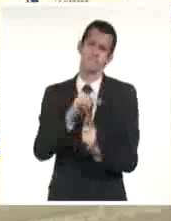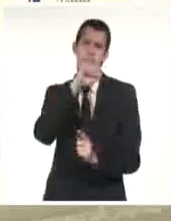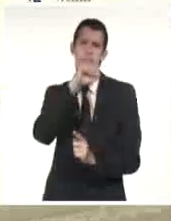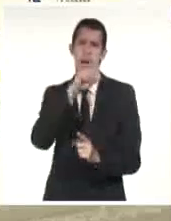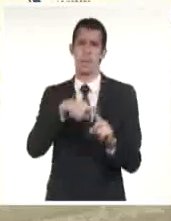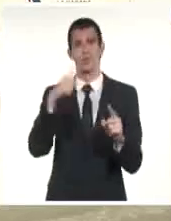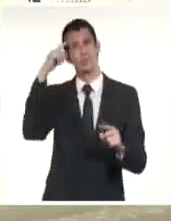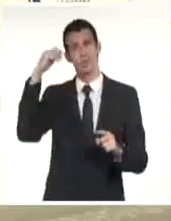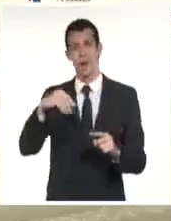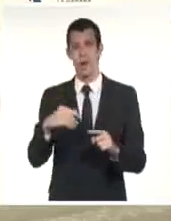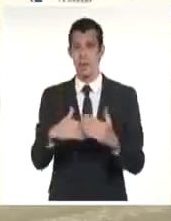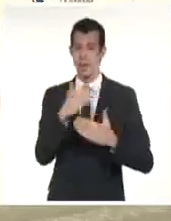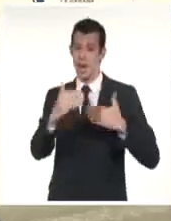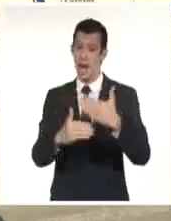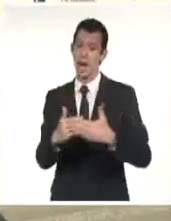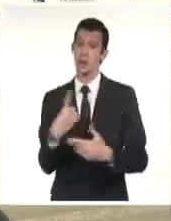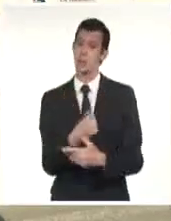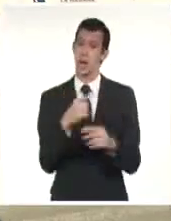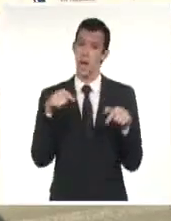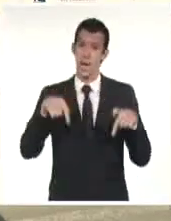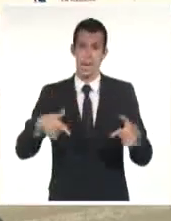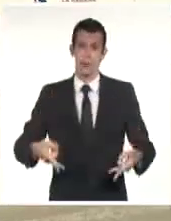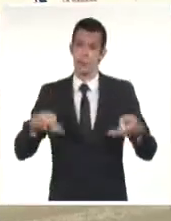usted conoce, no he podido salir de aquí.